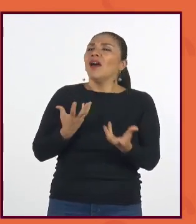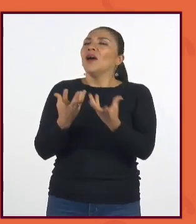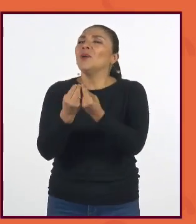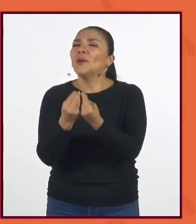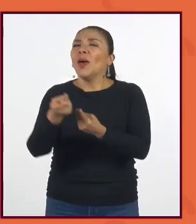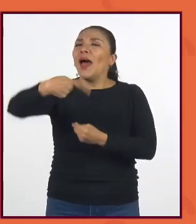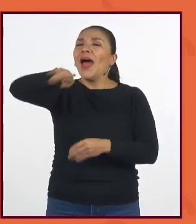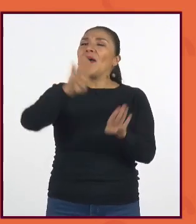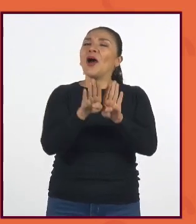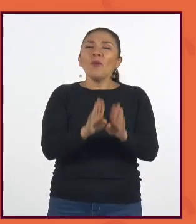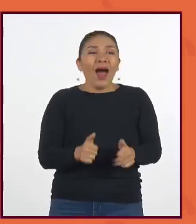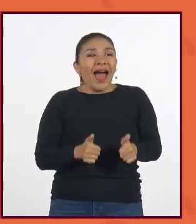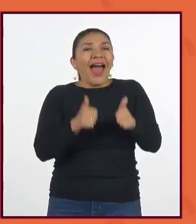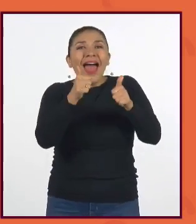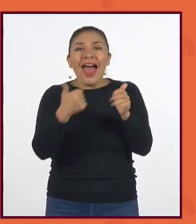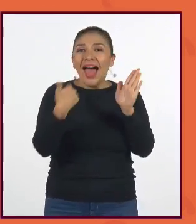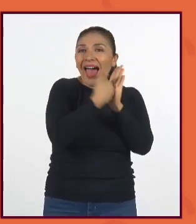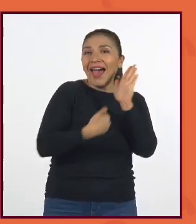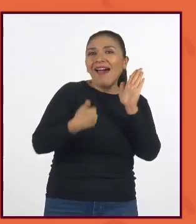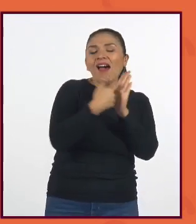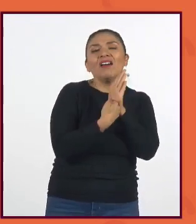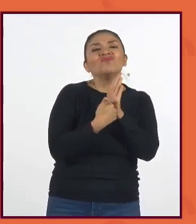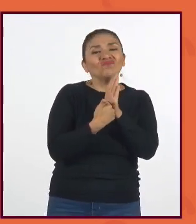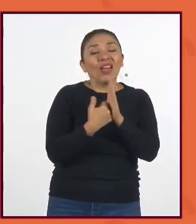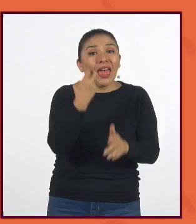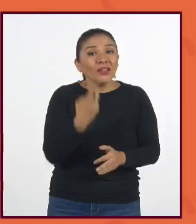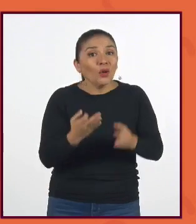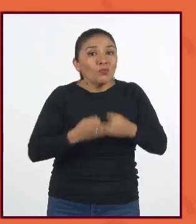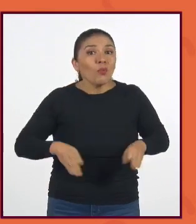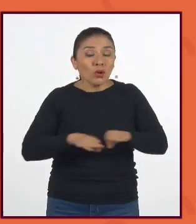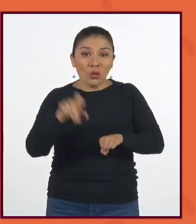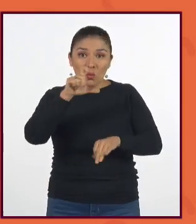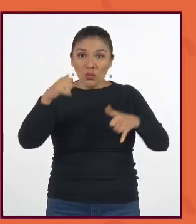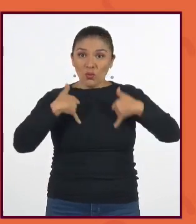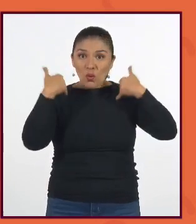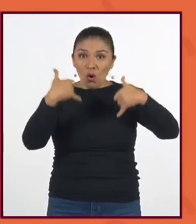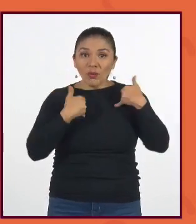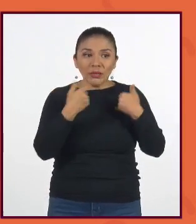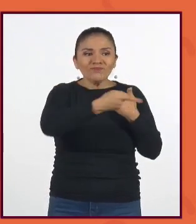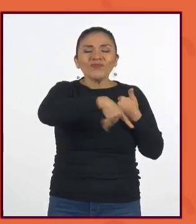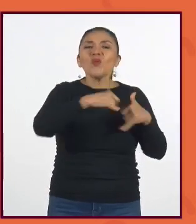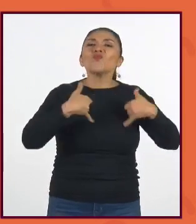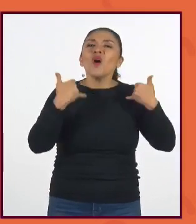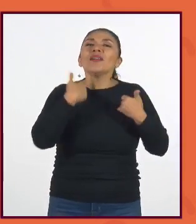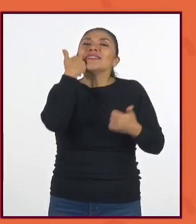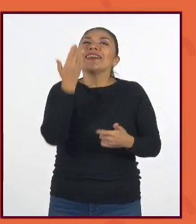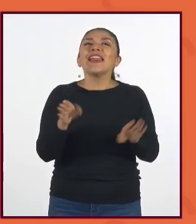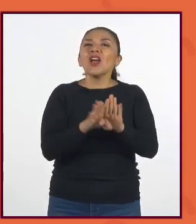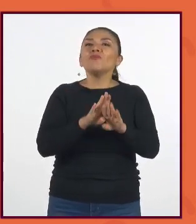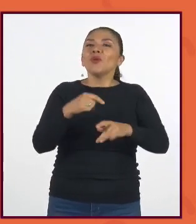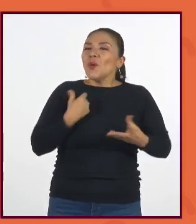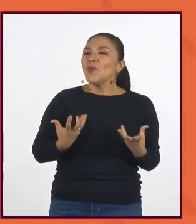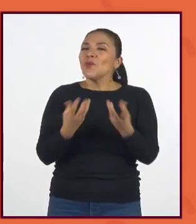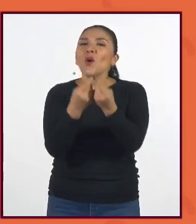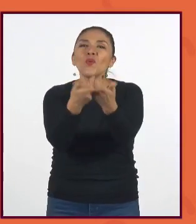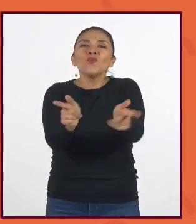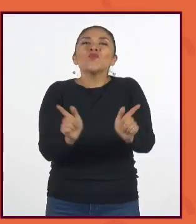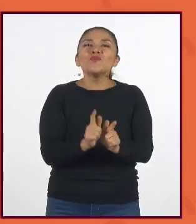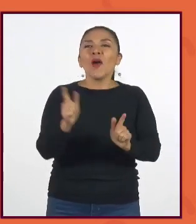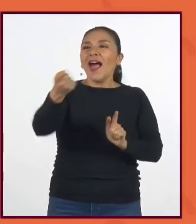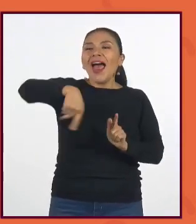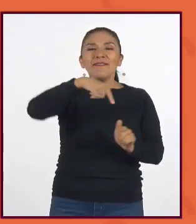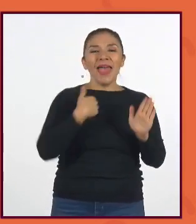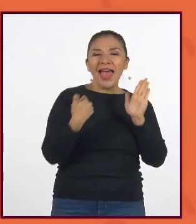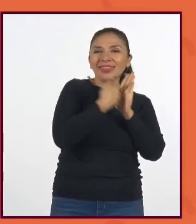es muy importante en la adolescencia porque esta etapa se caracteriza por buscar la aprobación y pertenencia en grupos